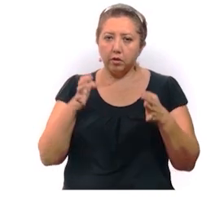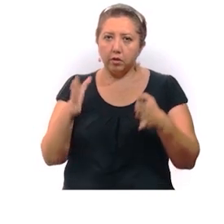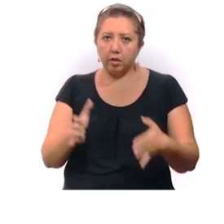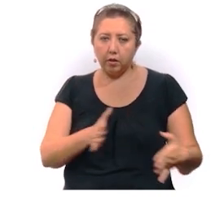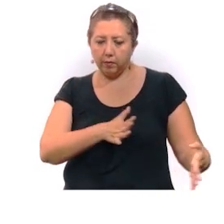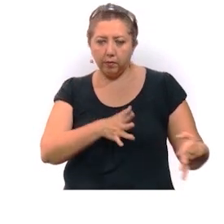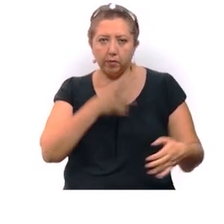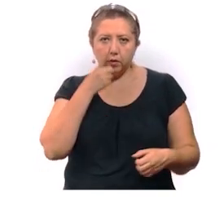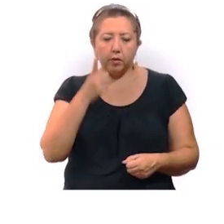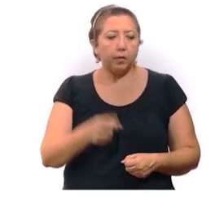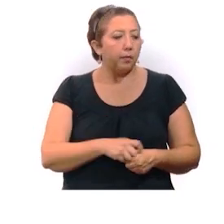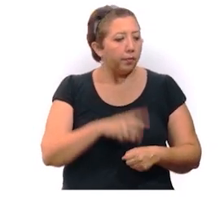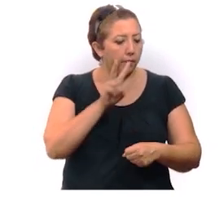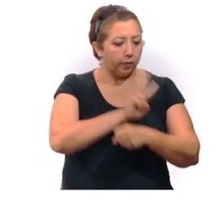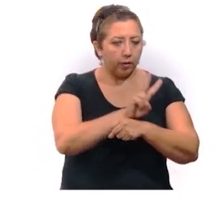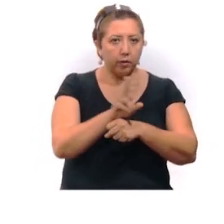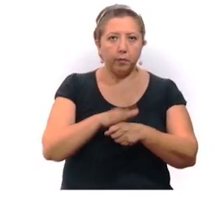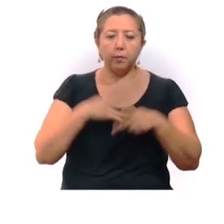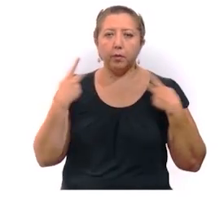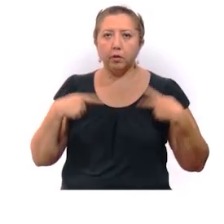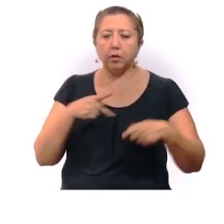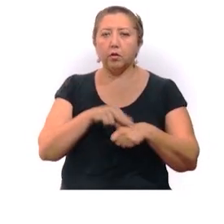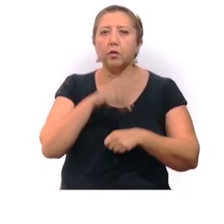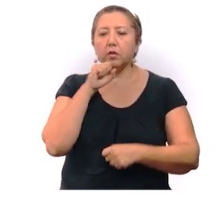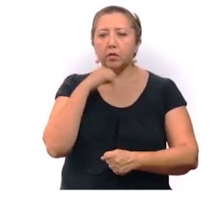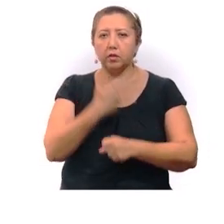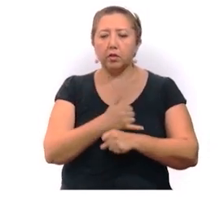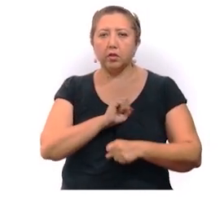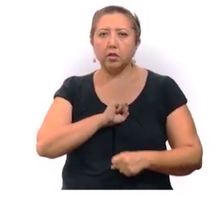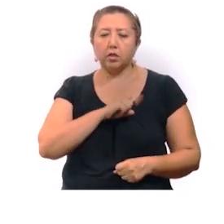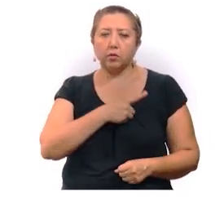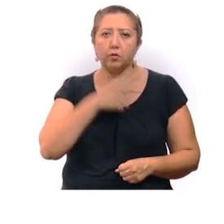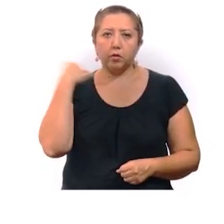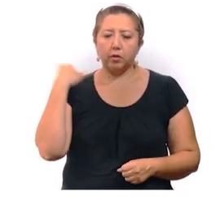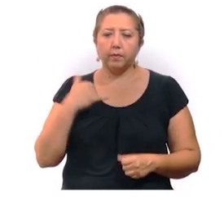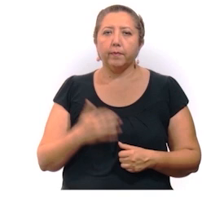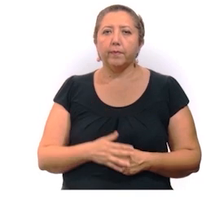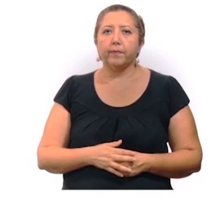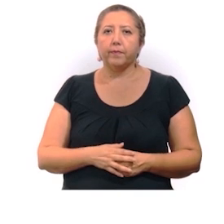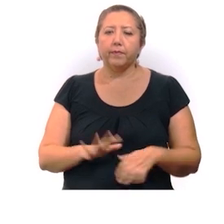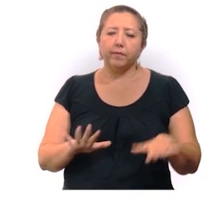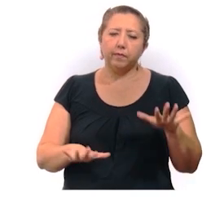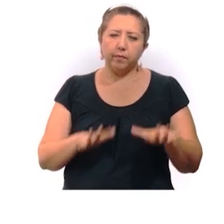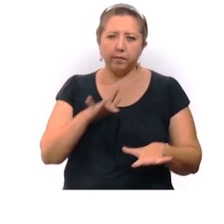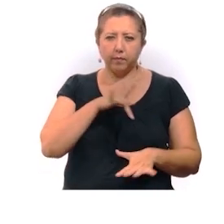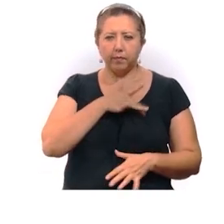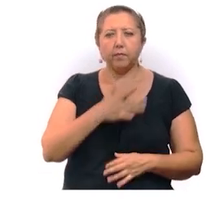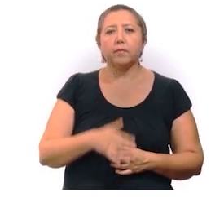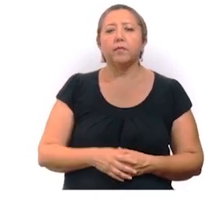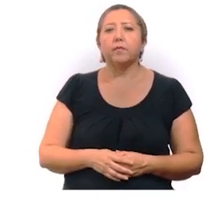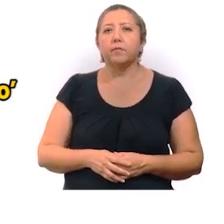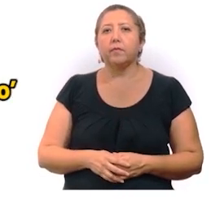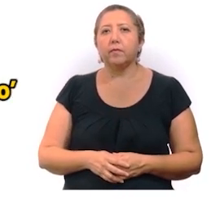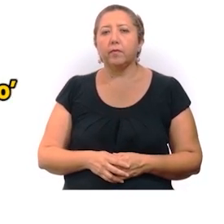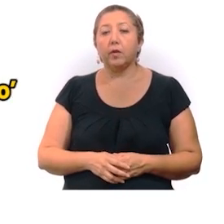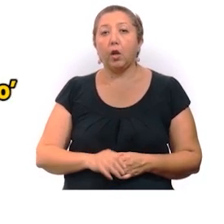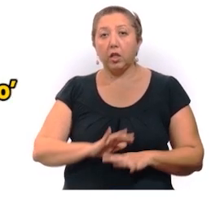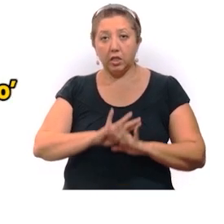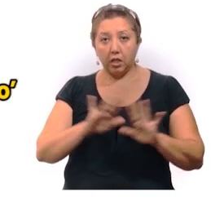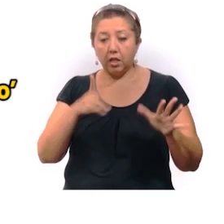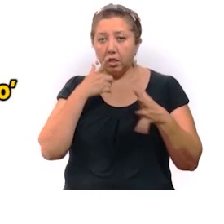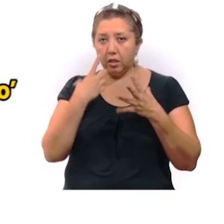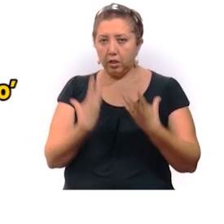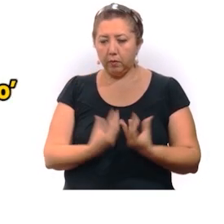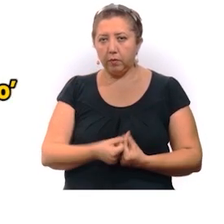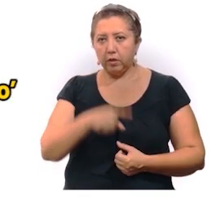aisladas y monitoreadas constantemente por personal médico de los servicios de salud de yucatán presentan síntomas leves como ya